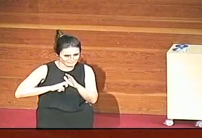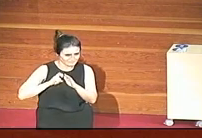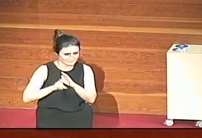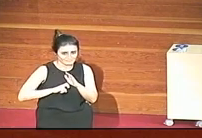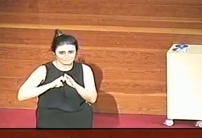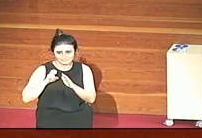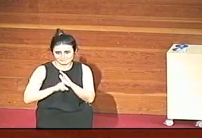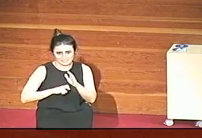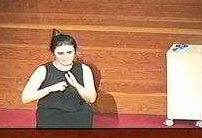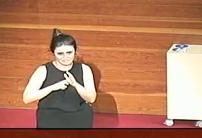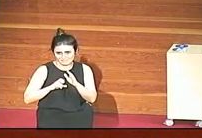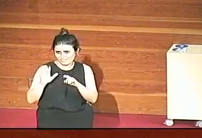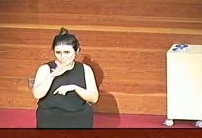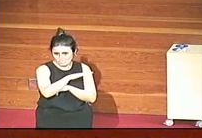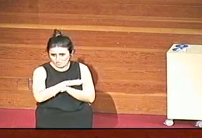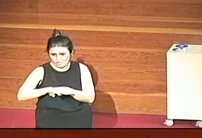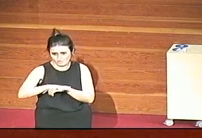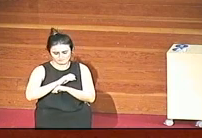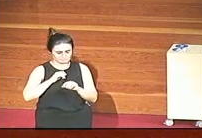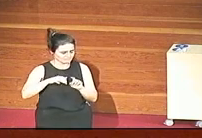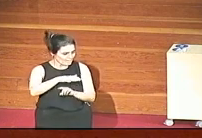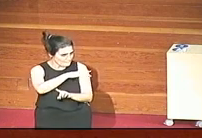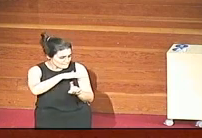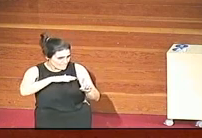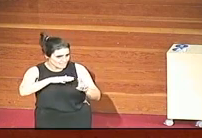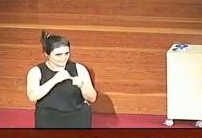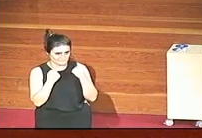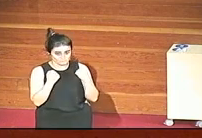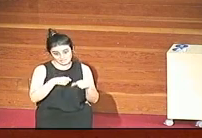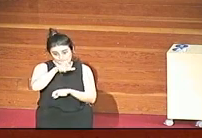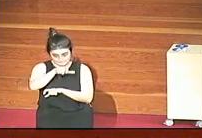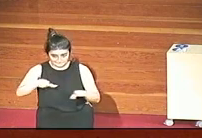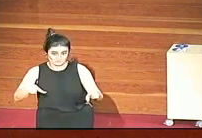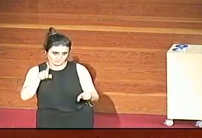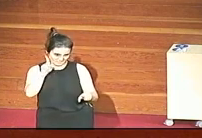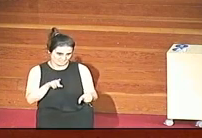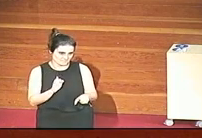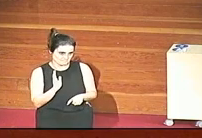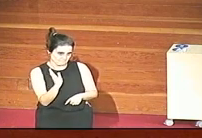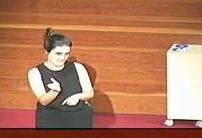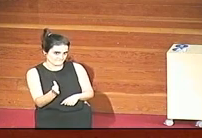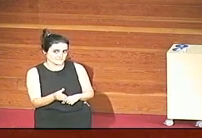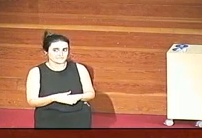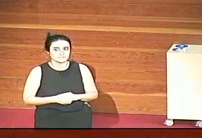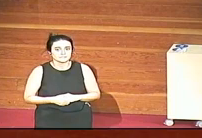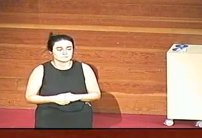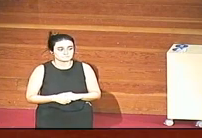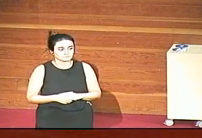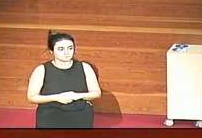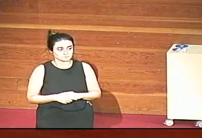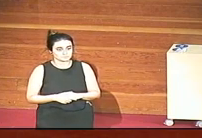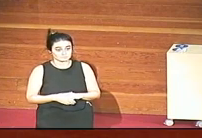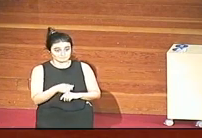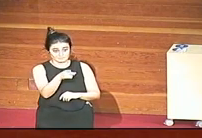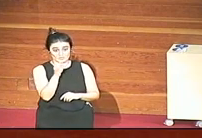el entorno y el medio ambiente también a las personas y bueno como decía esta